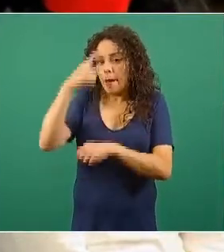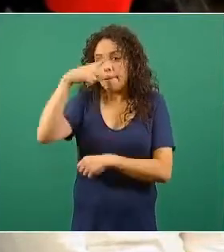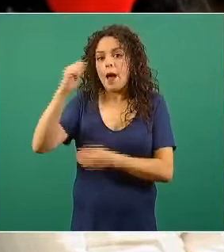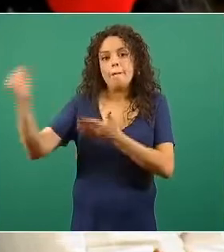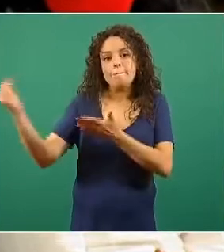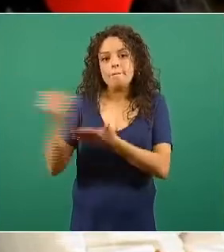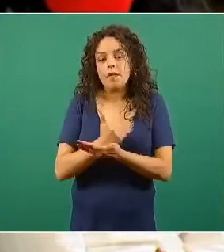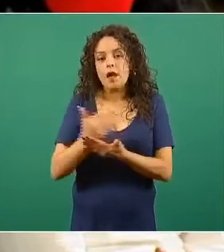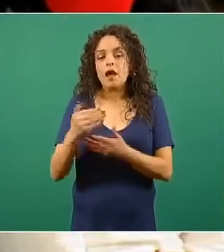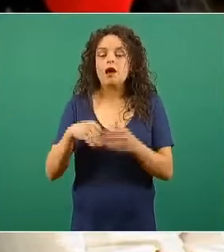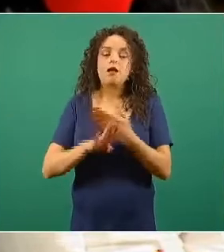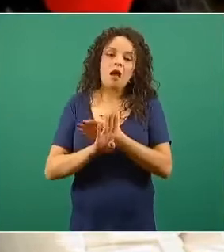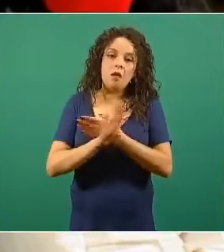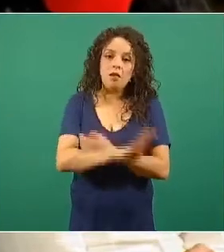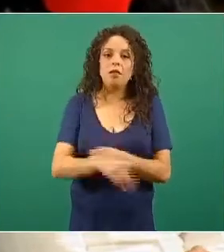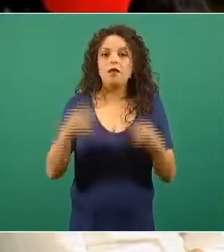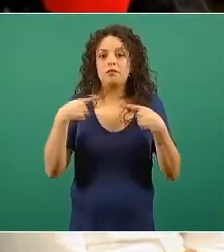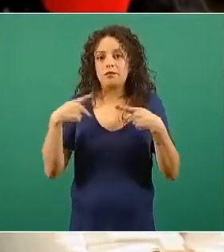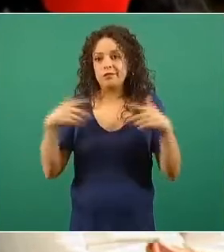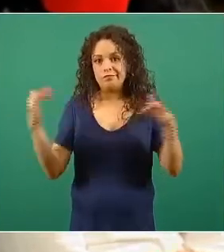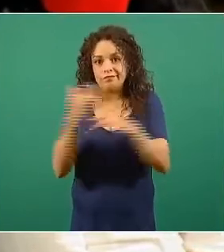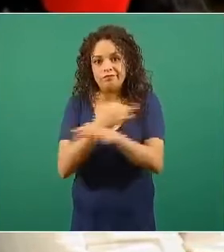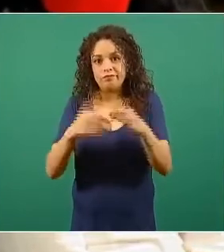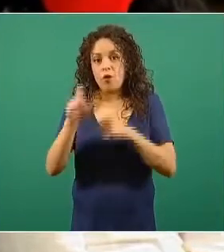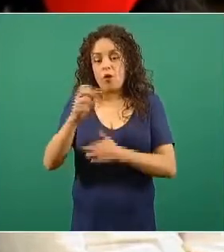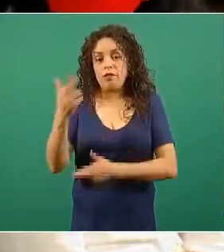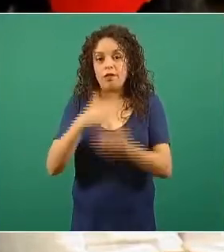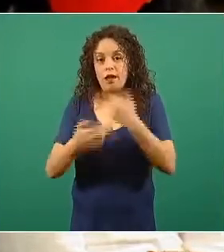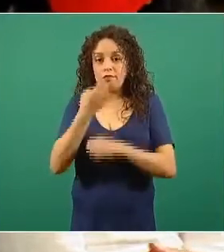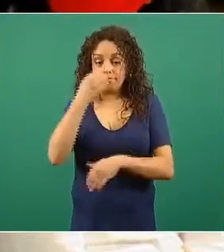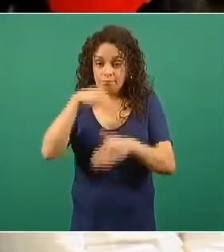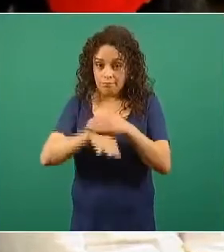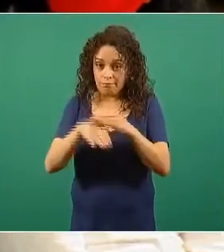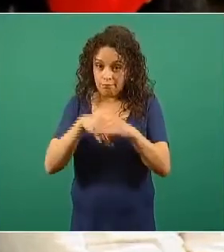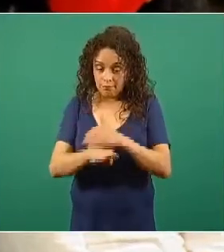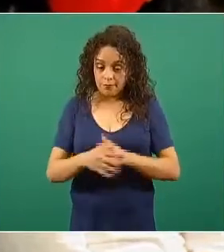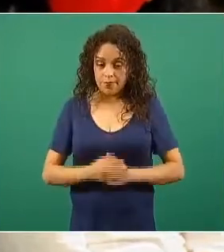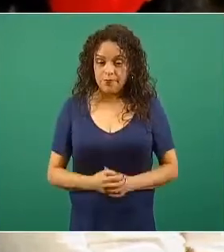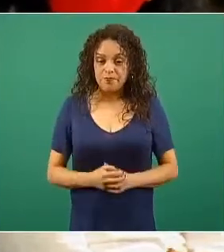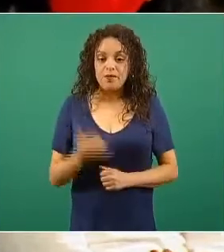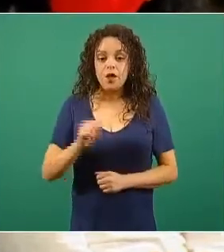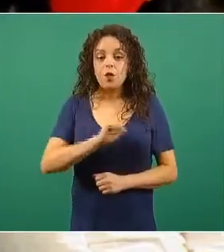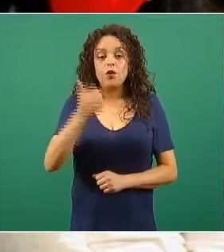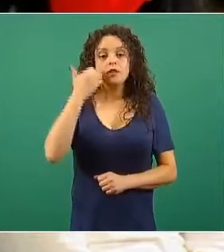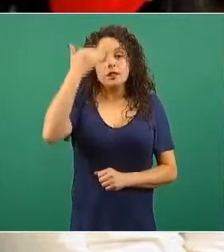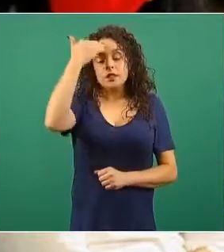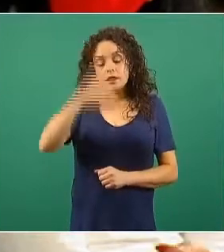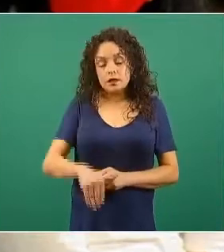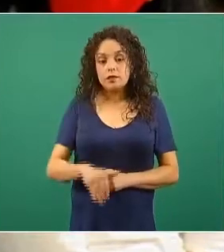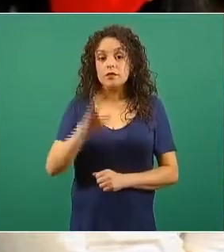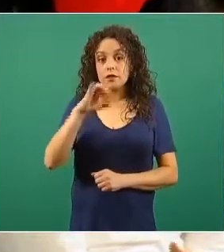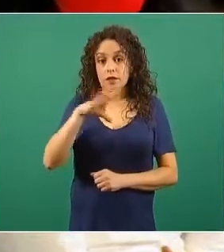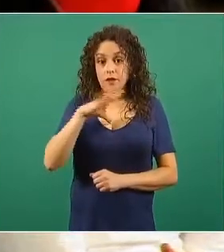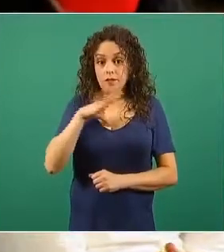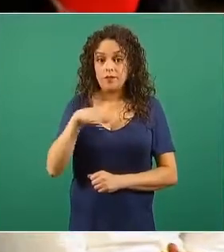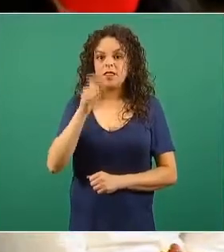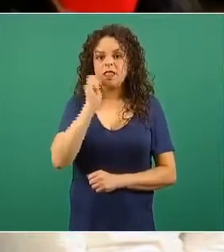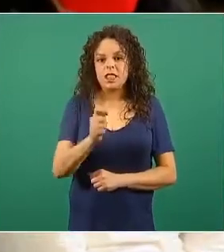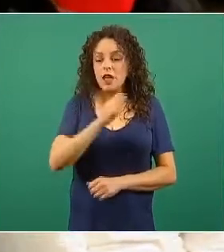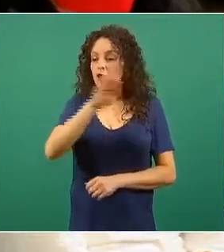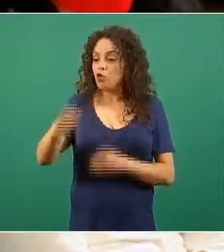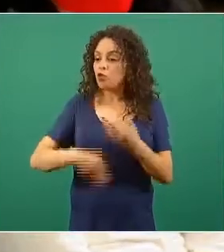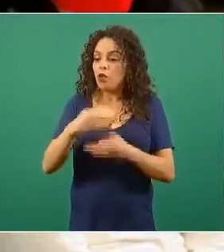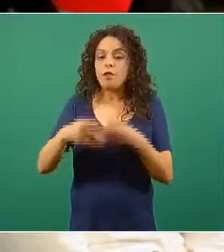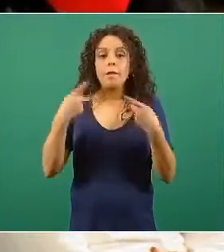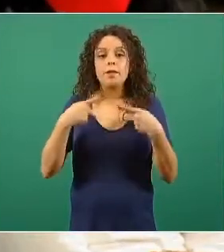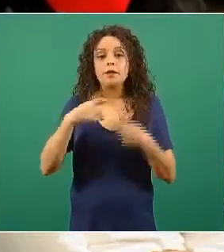raíz del regreso a clases presenciales. Y finalmente, si eventualmente se va a dar también a conocer el padrón completo de quiénes se van a vacunar, del todo el